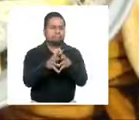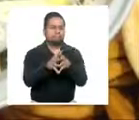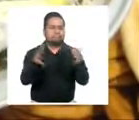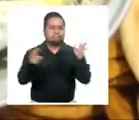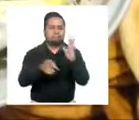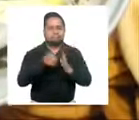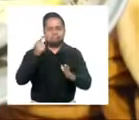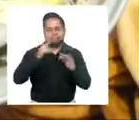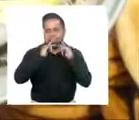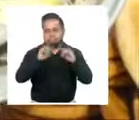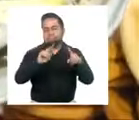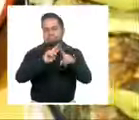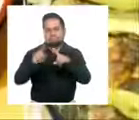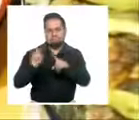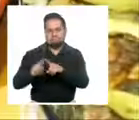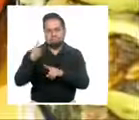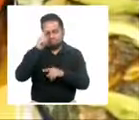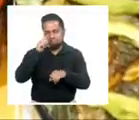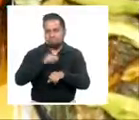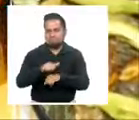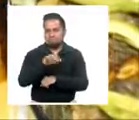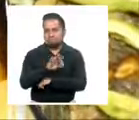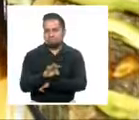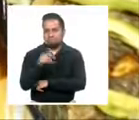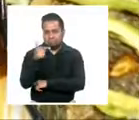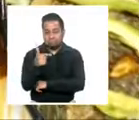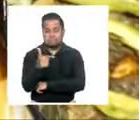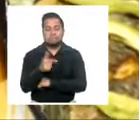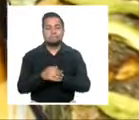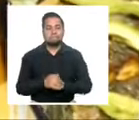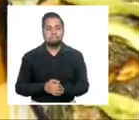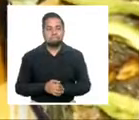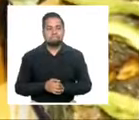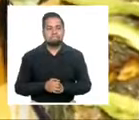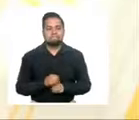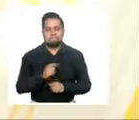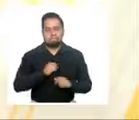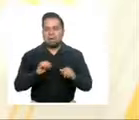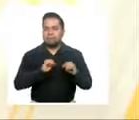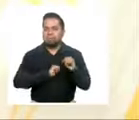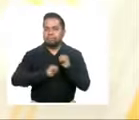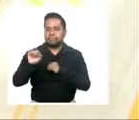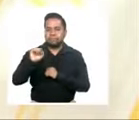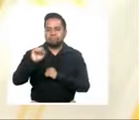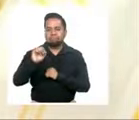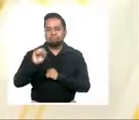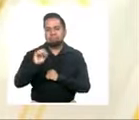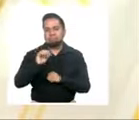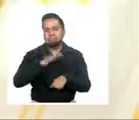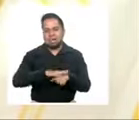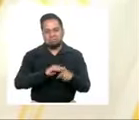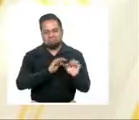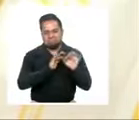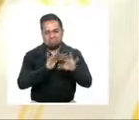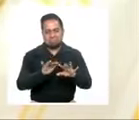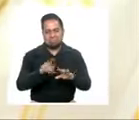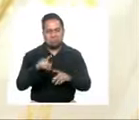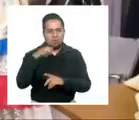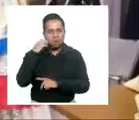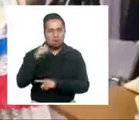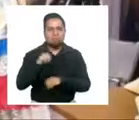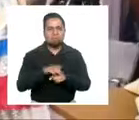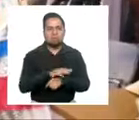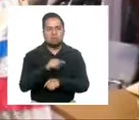historia de todos los tianguis, en la edición número 47, vamos a rebasar esta estimación, gobernador, porque estaremos